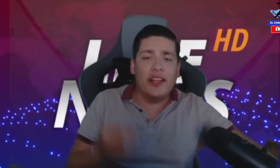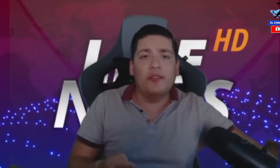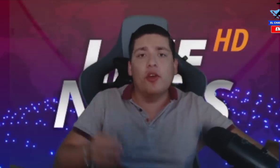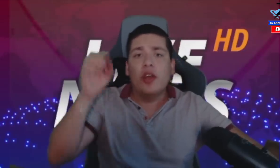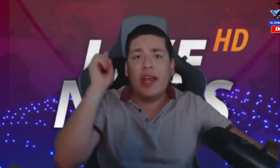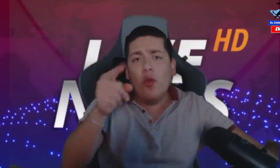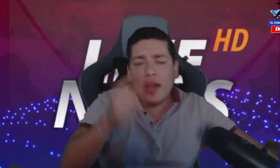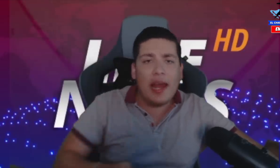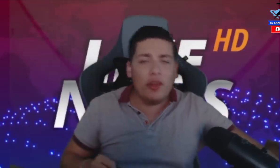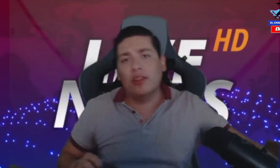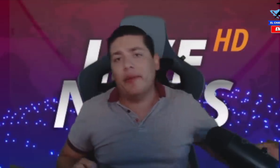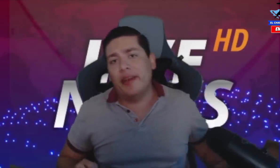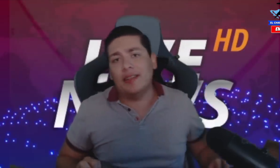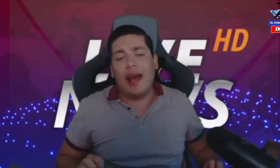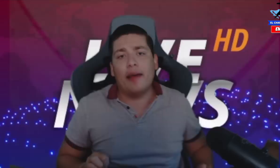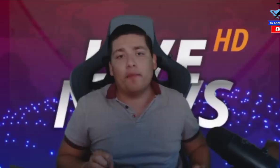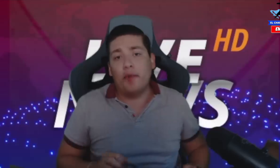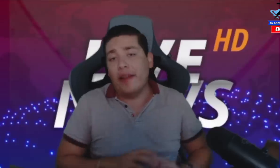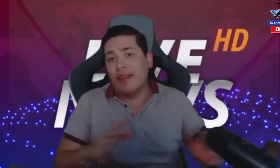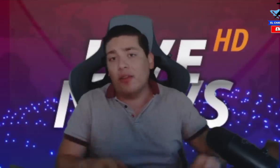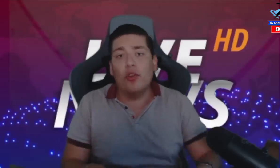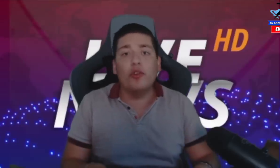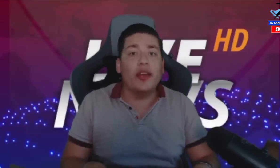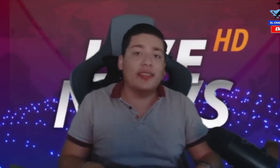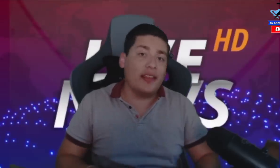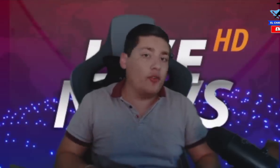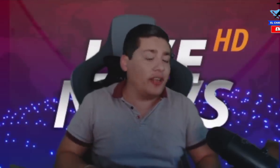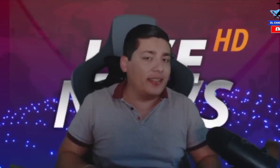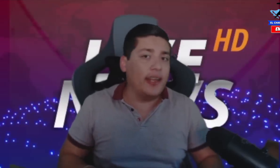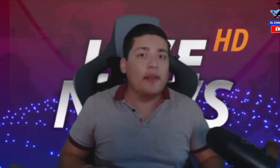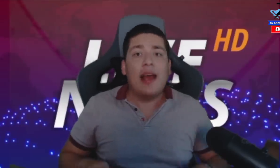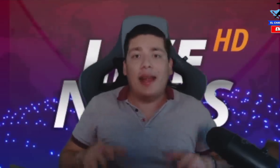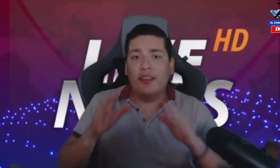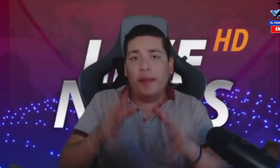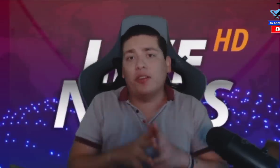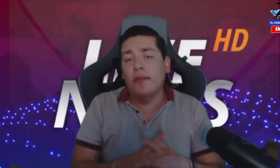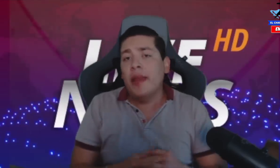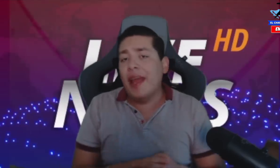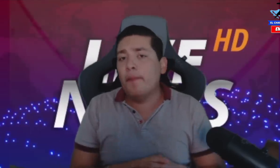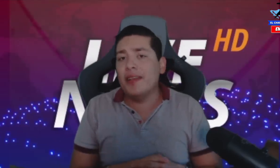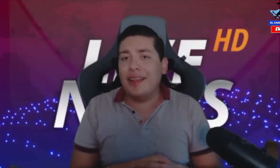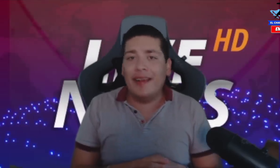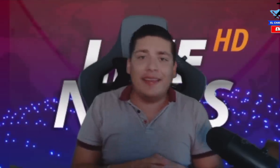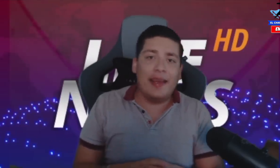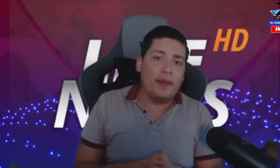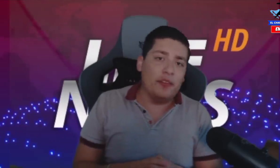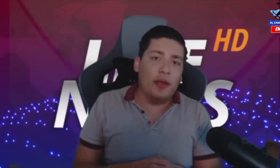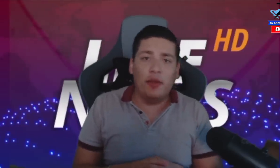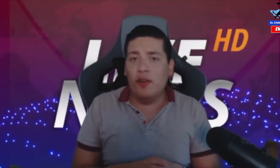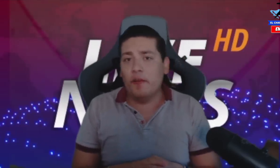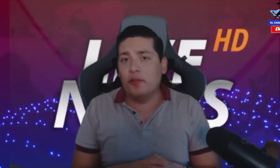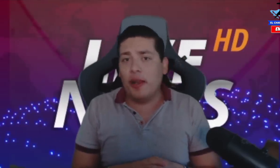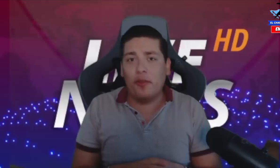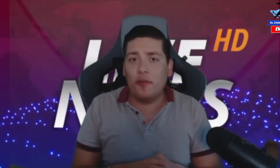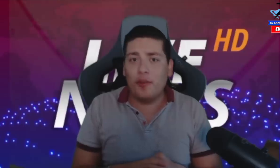este organismo que una y otra vez ha violentado nuestra democracia. Al respecto, el presidente Andrés